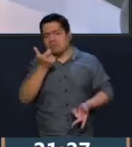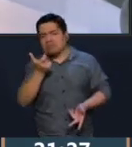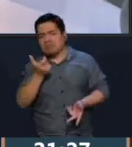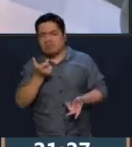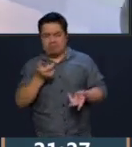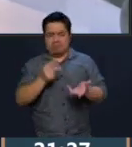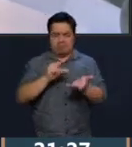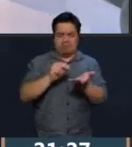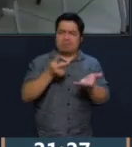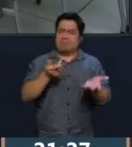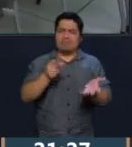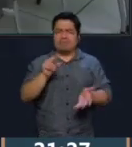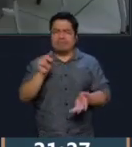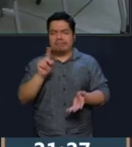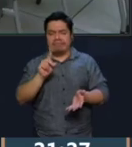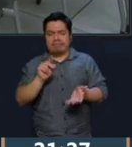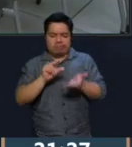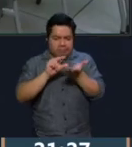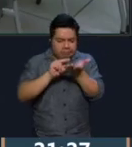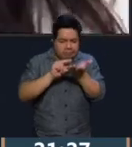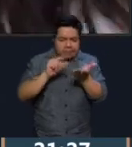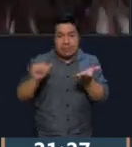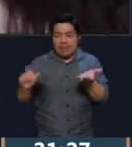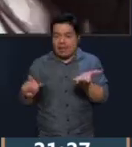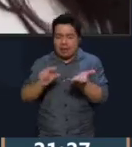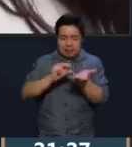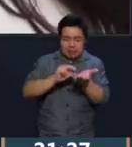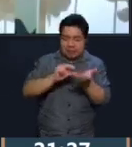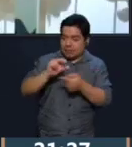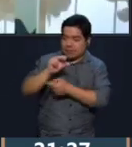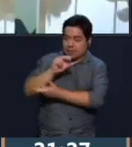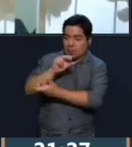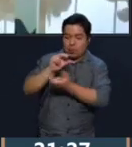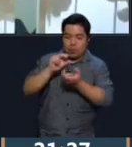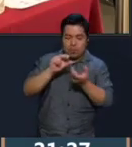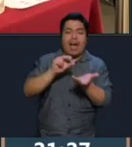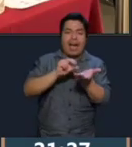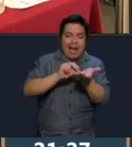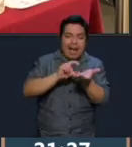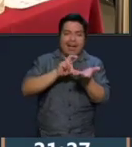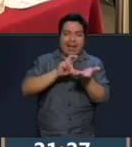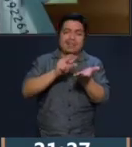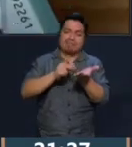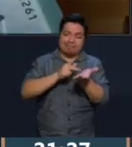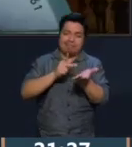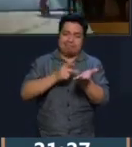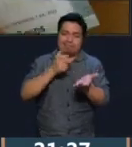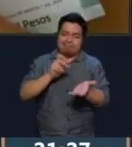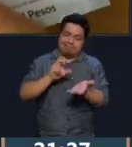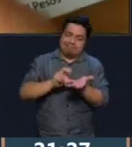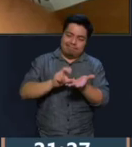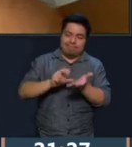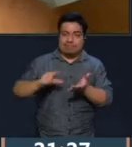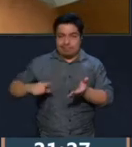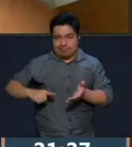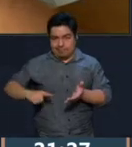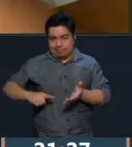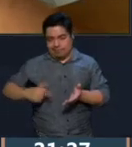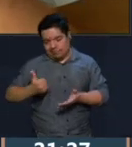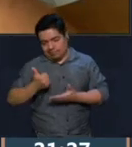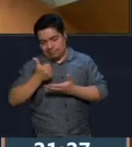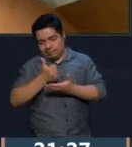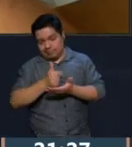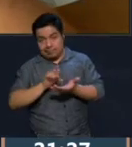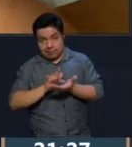yo ganando, pues con este fondo solidario, a través del Estado, de